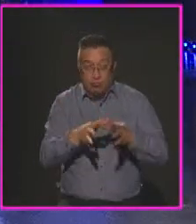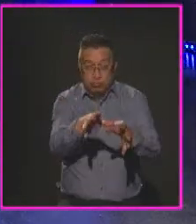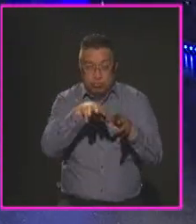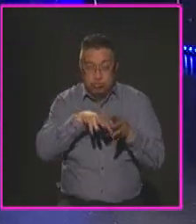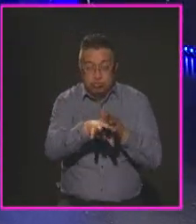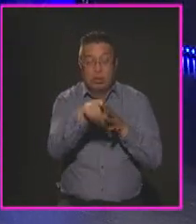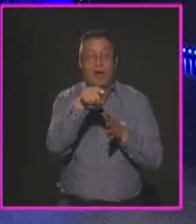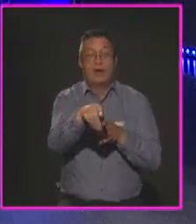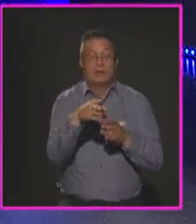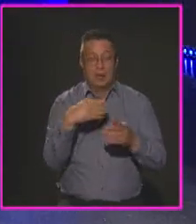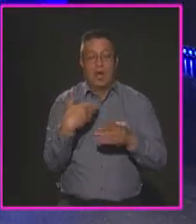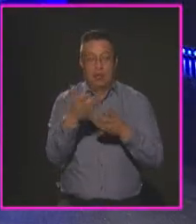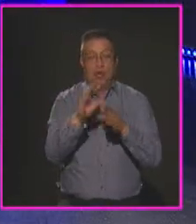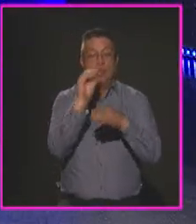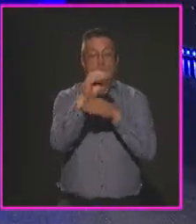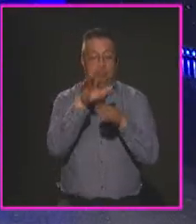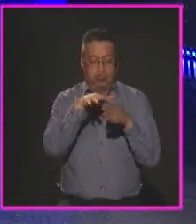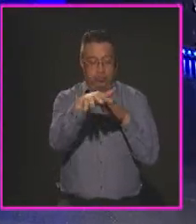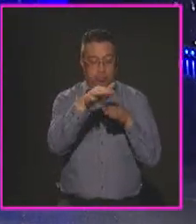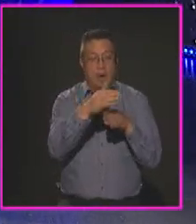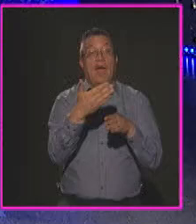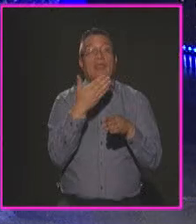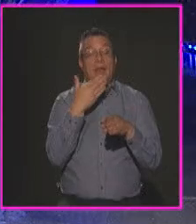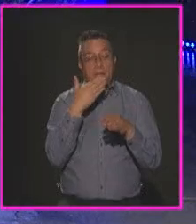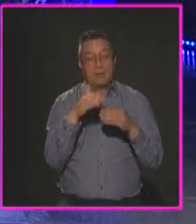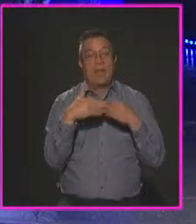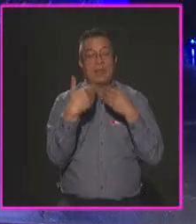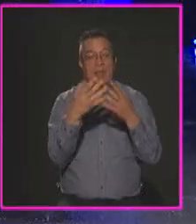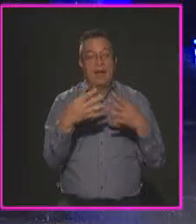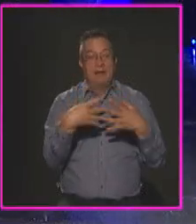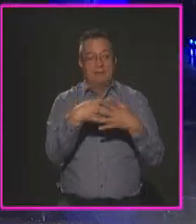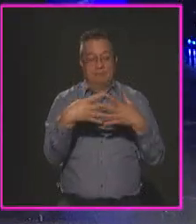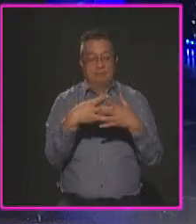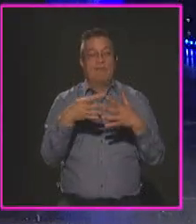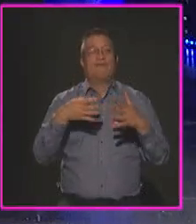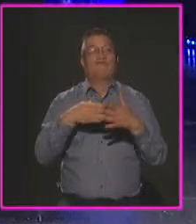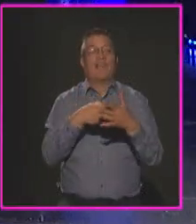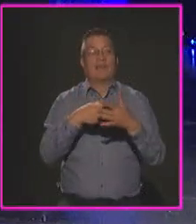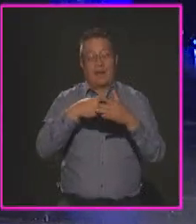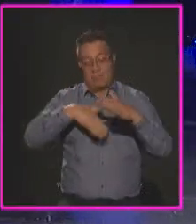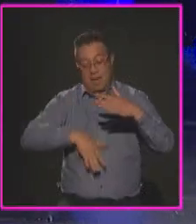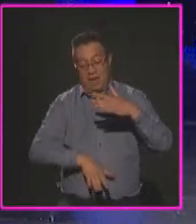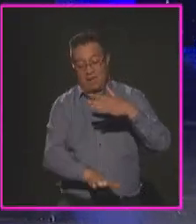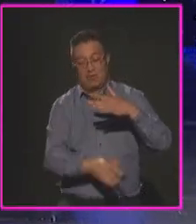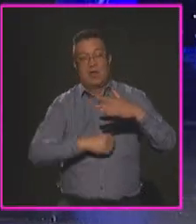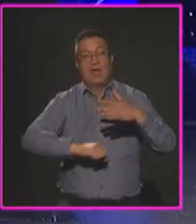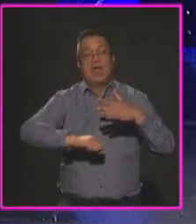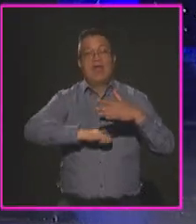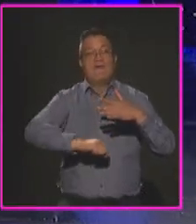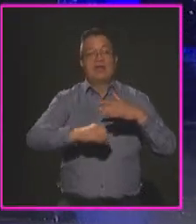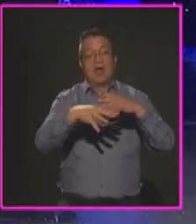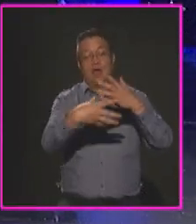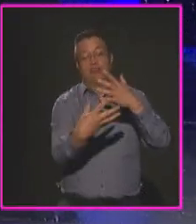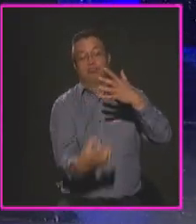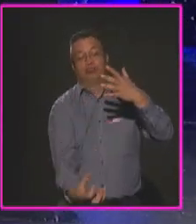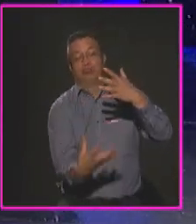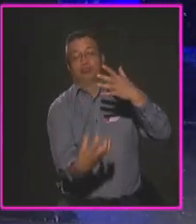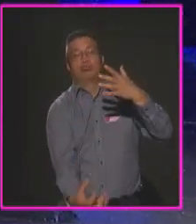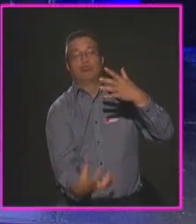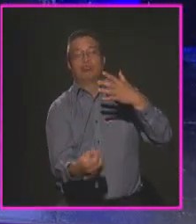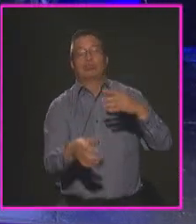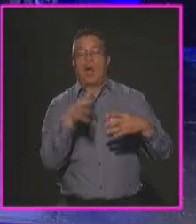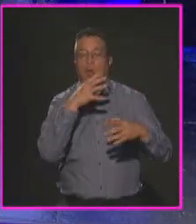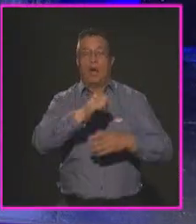con caudales superficiales, sino que también generaba una barrera hidrológica subterránea que evitaba que la laguna se drenara subsuperficialmente.